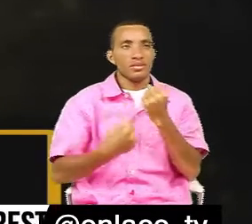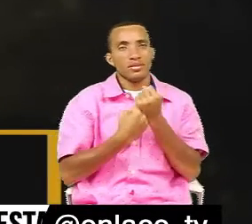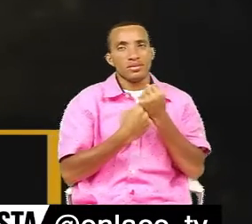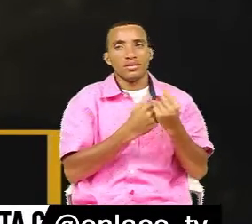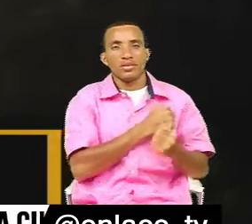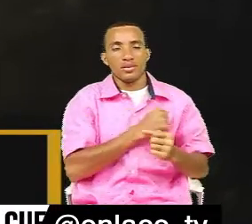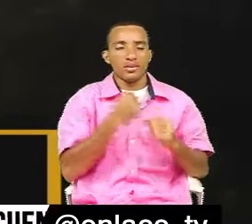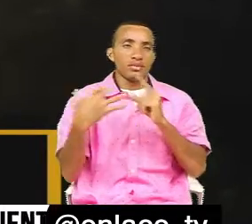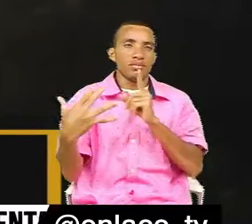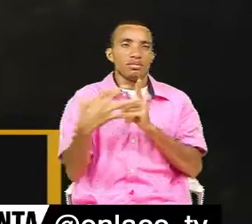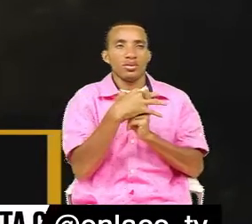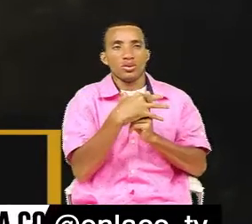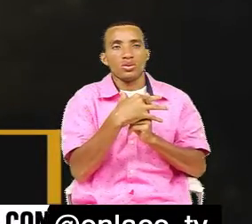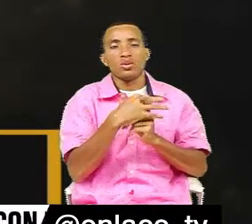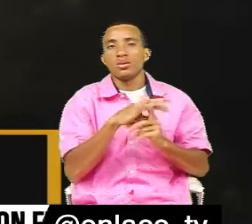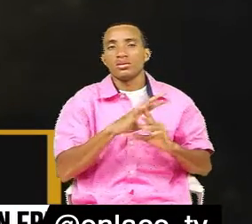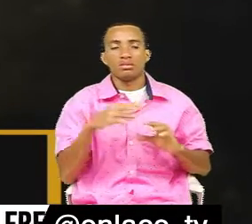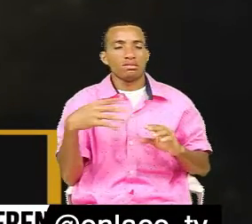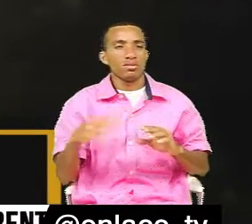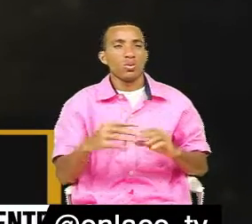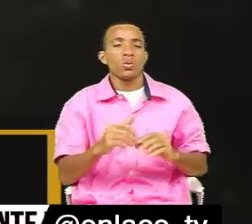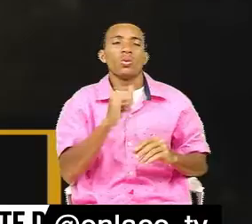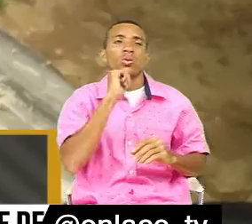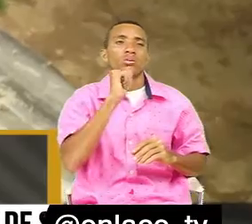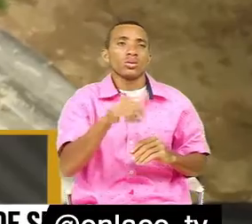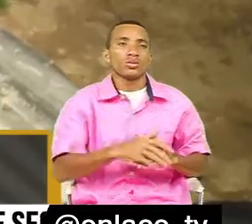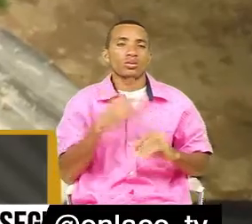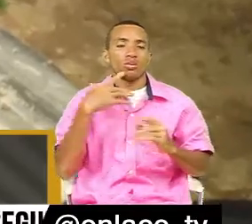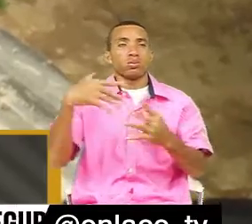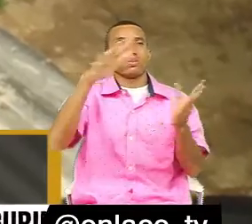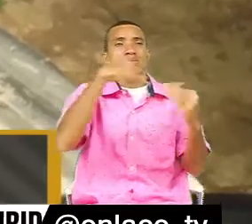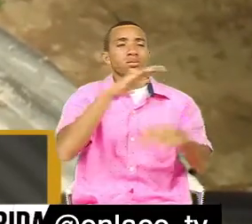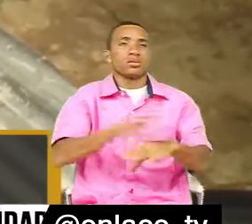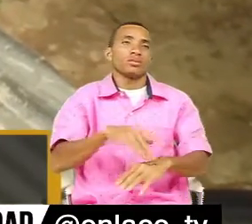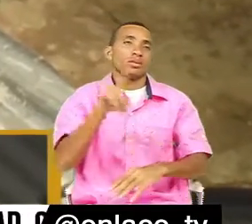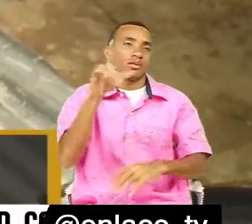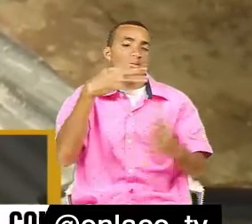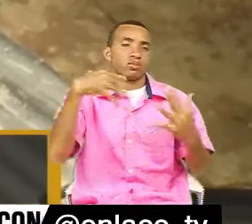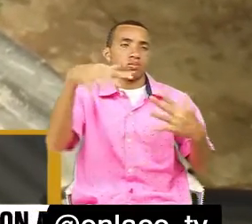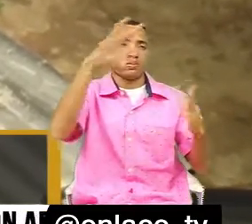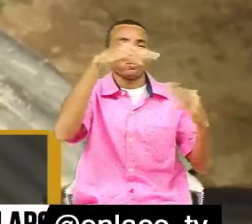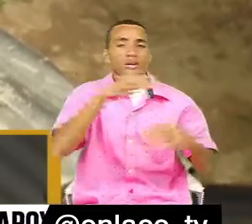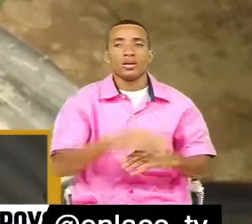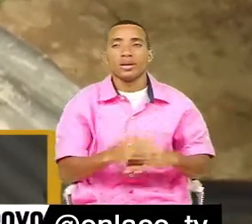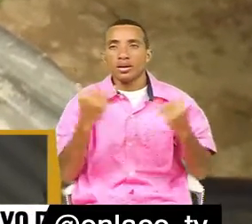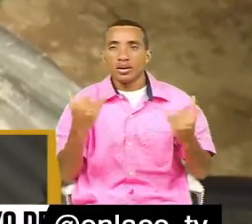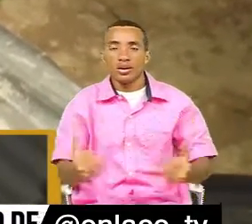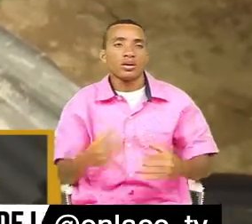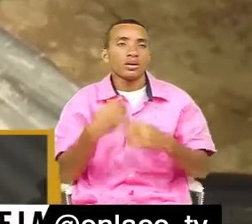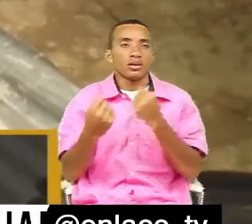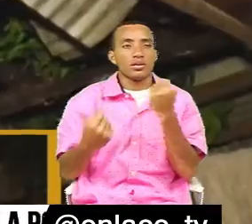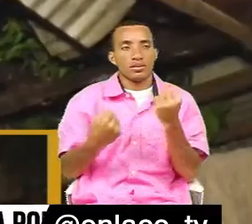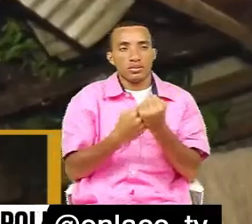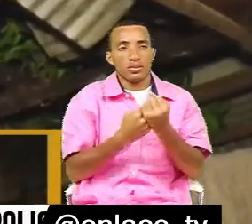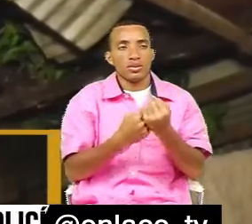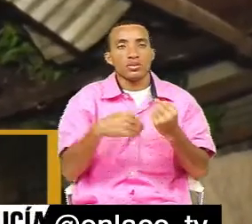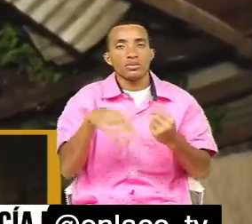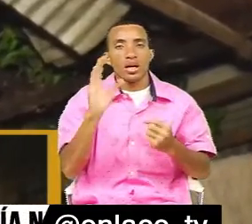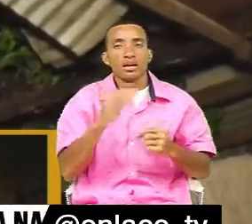estamos afectados demasiado en el sentido con el huracán que pasó. El clamor de estos vecinos es el de contar ahora con el apoyo oficial,